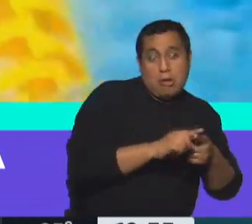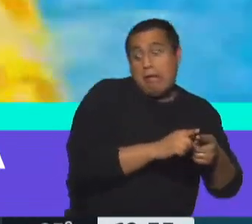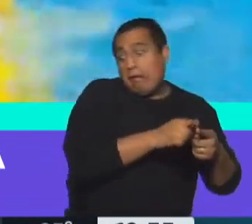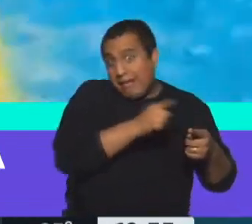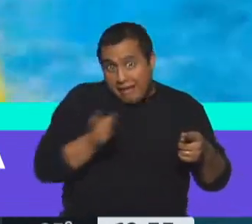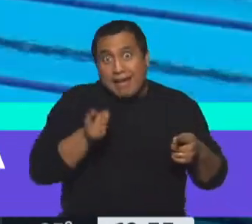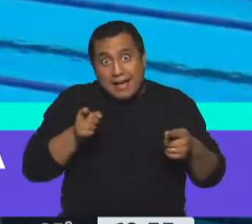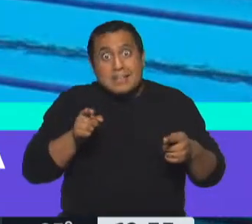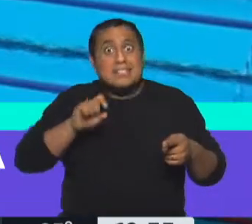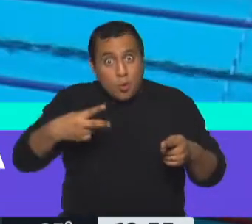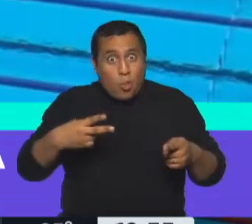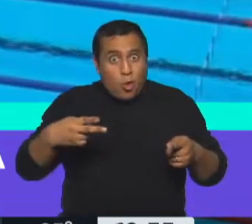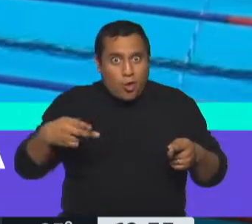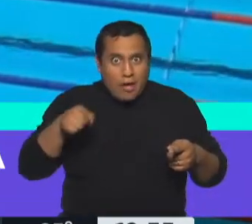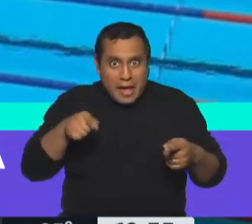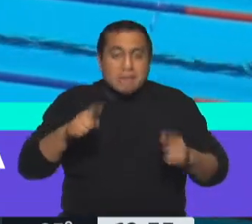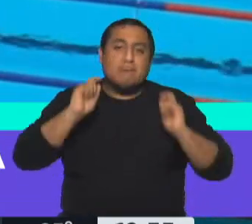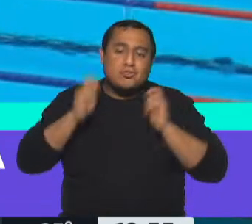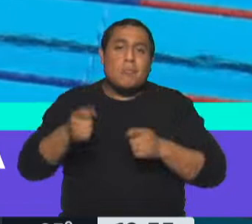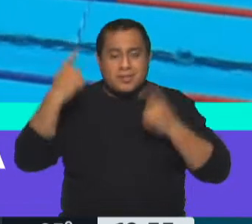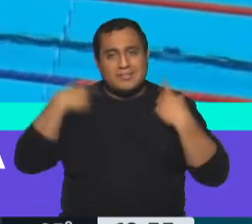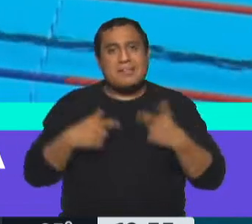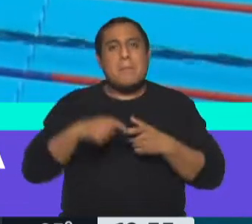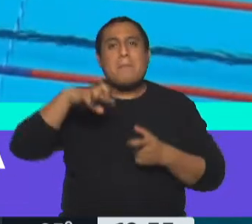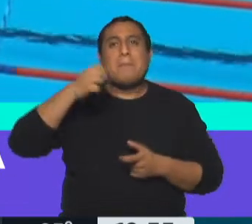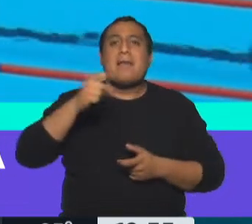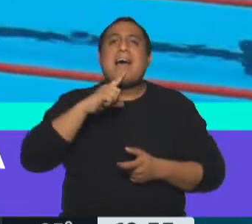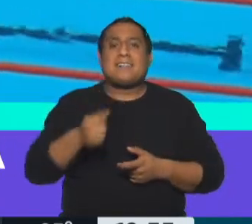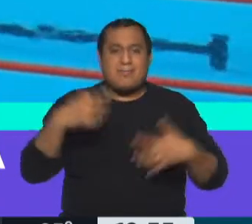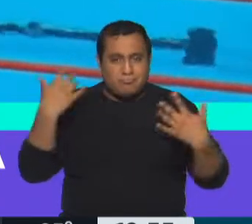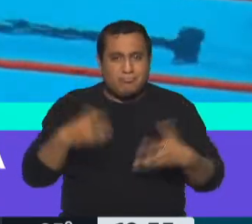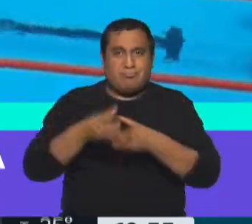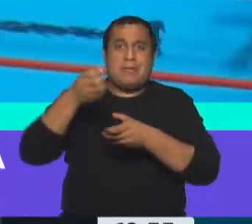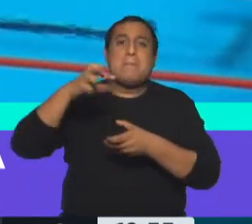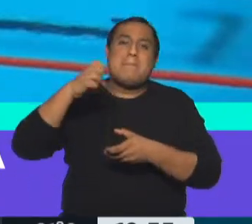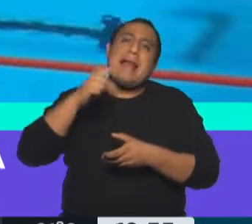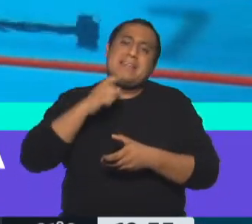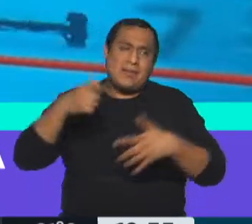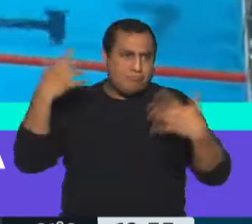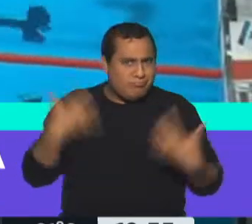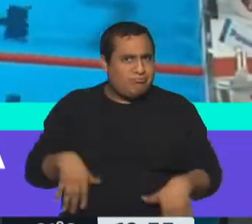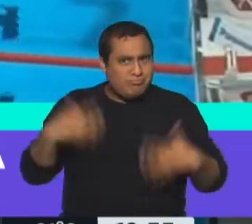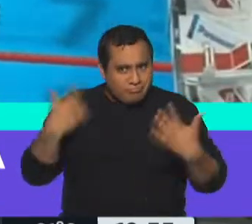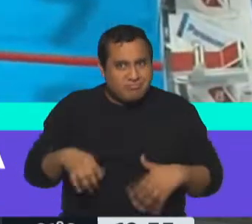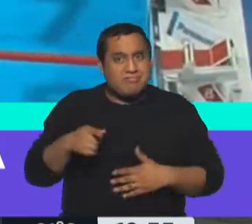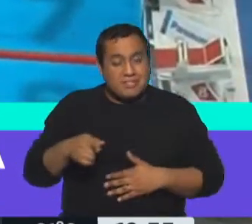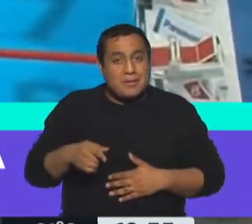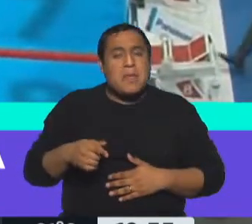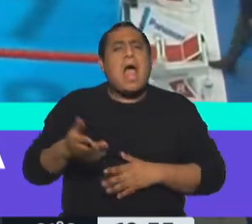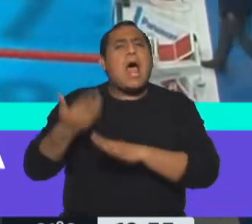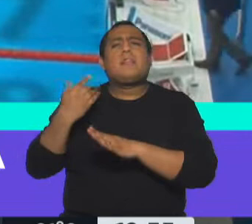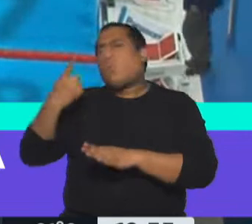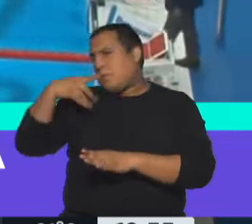oro. Recordamos, y haciendo un poco de historia, la última presea plateada en Paralímpicos la había